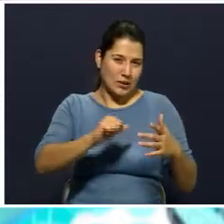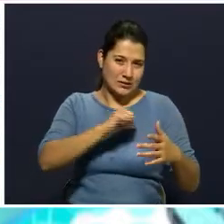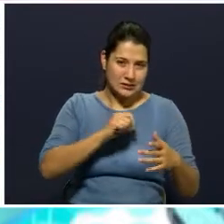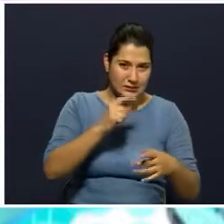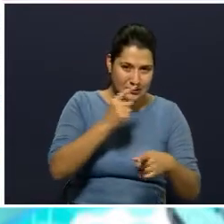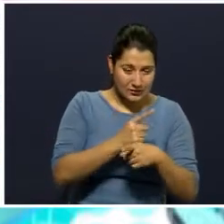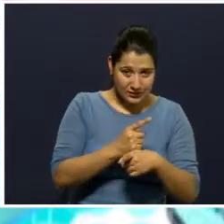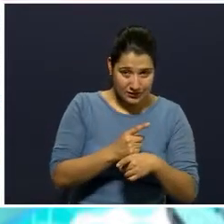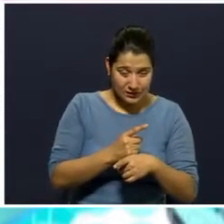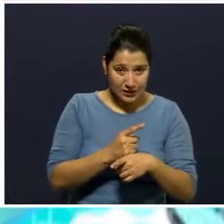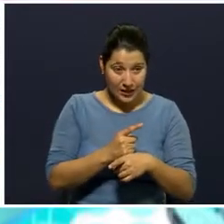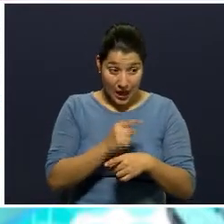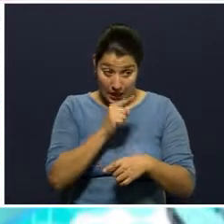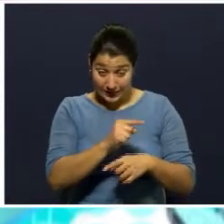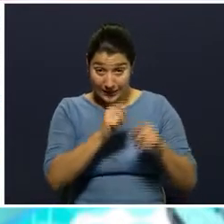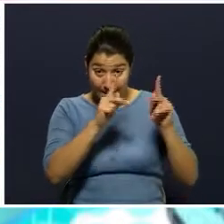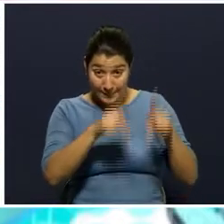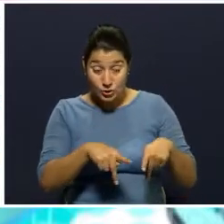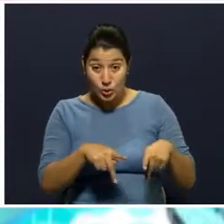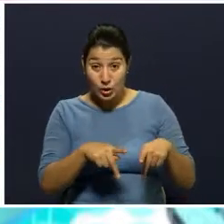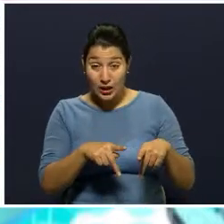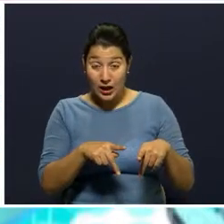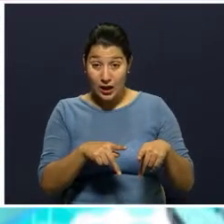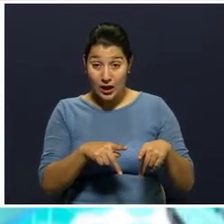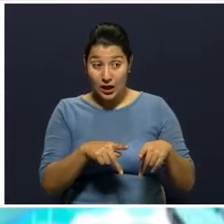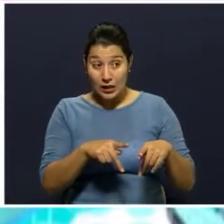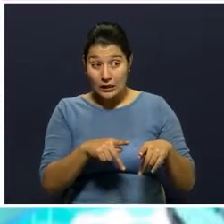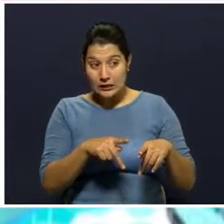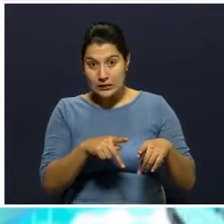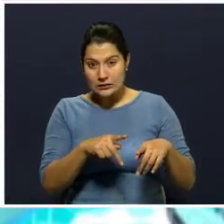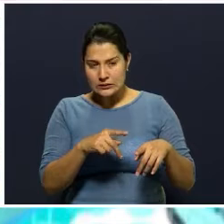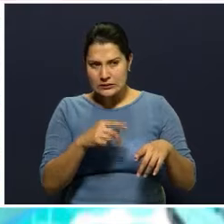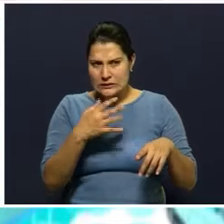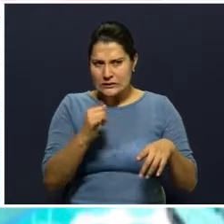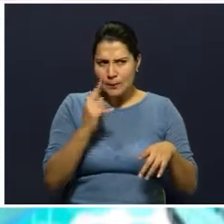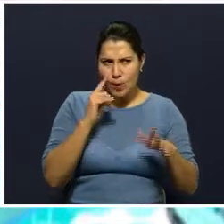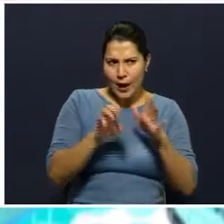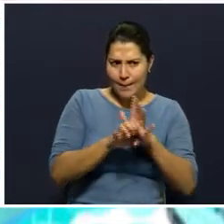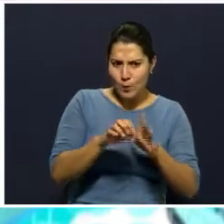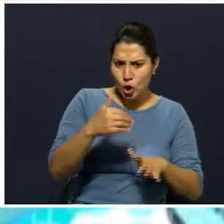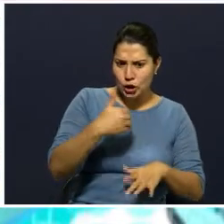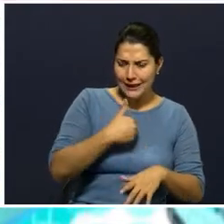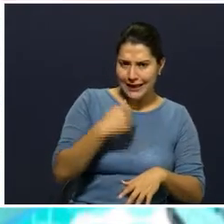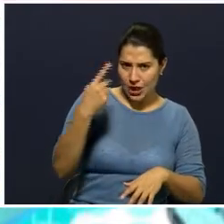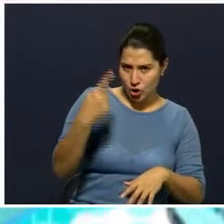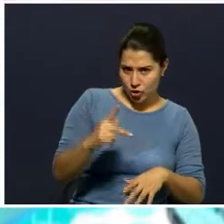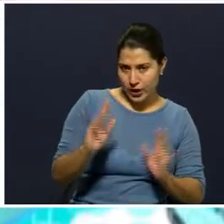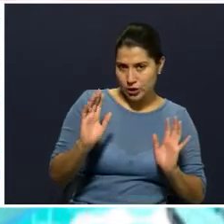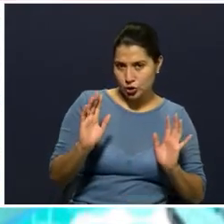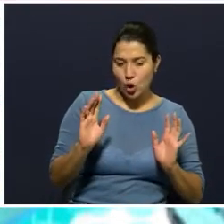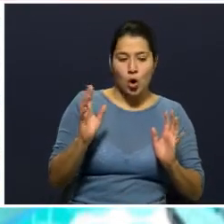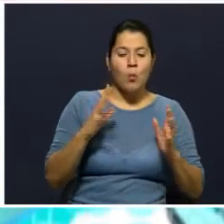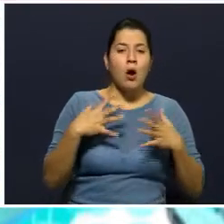social, puede tener ese antecedente delictivo y ser asmático,